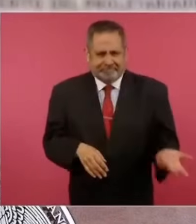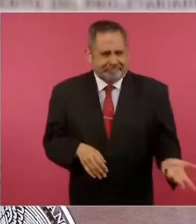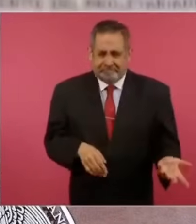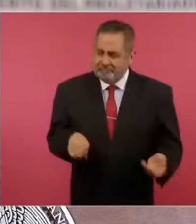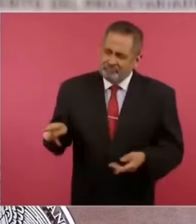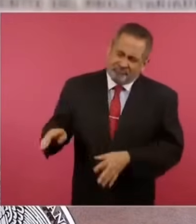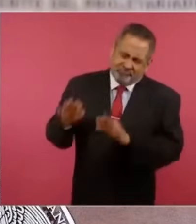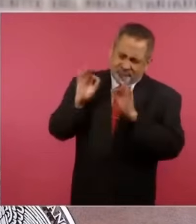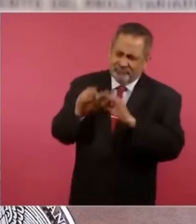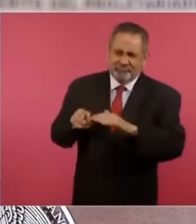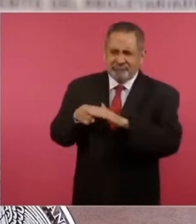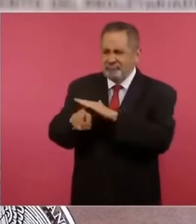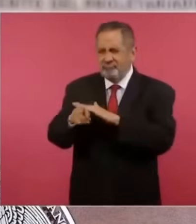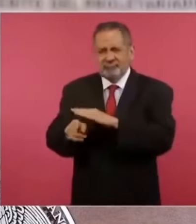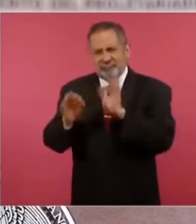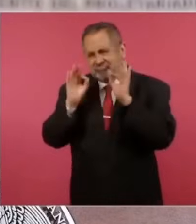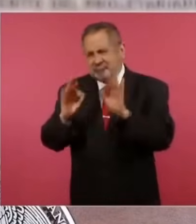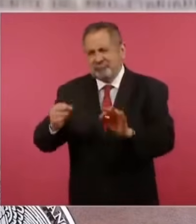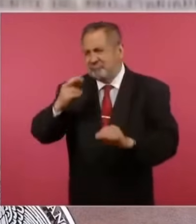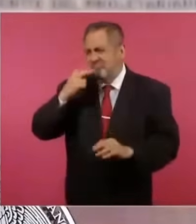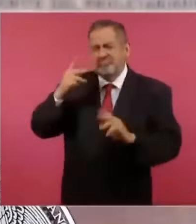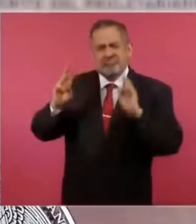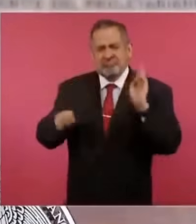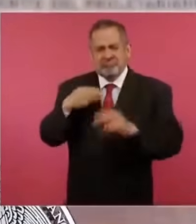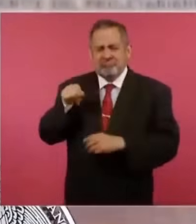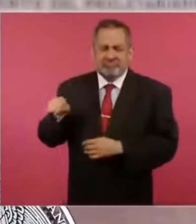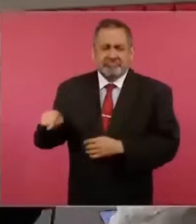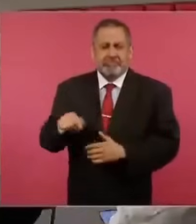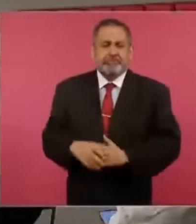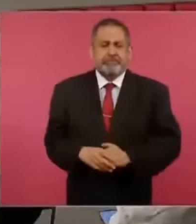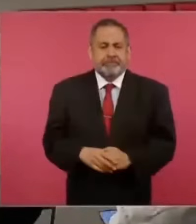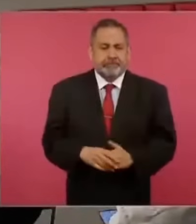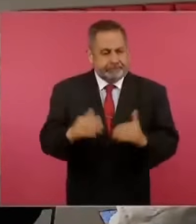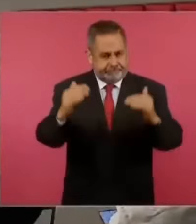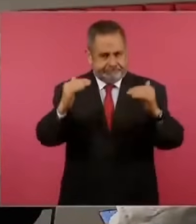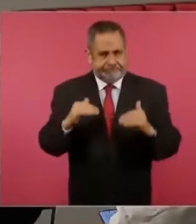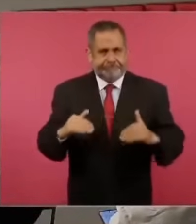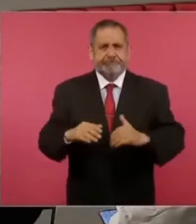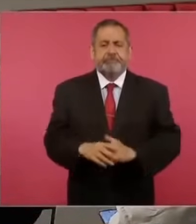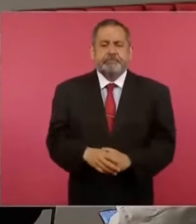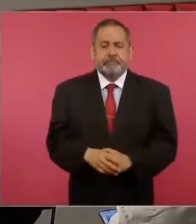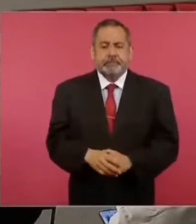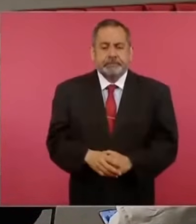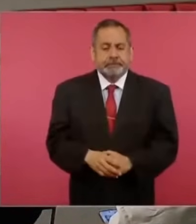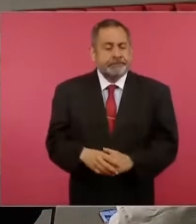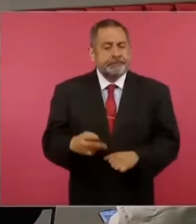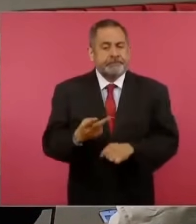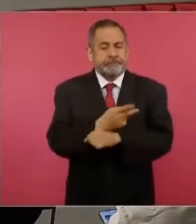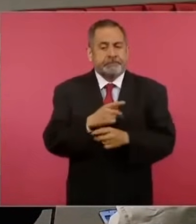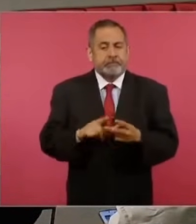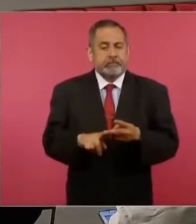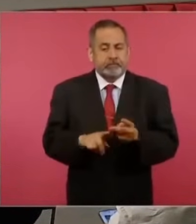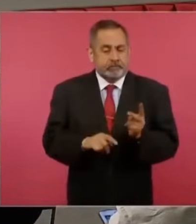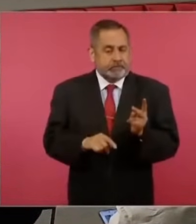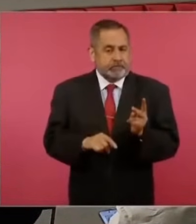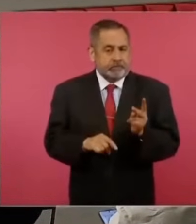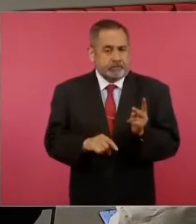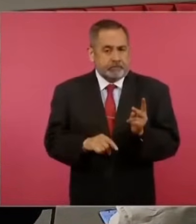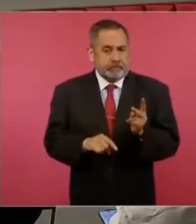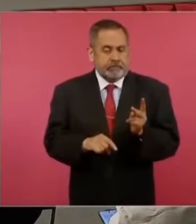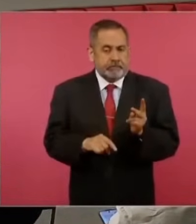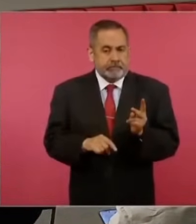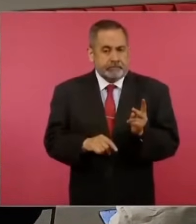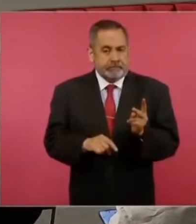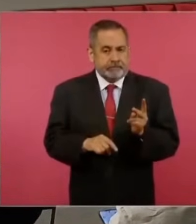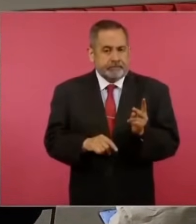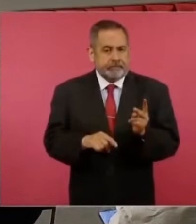más mejores del mundo. Pero vamos con la siguiente. Y este es una actualización de